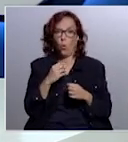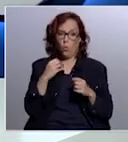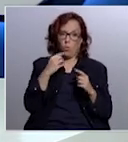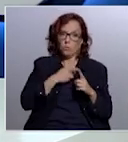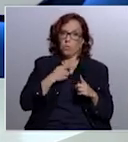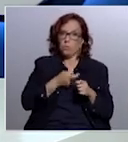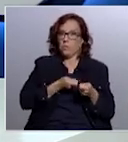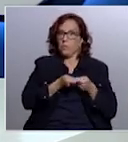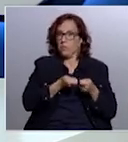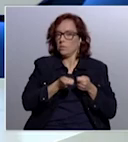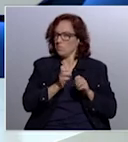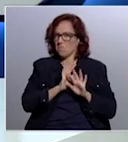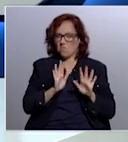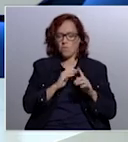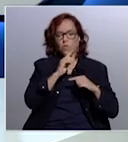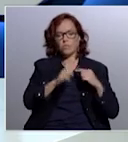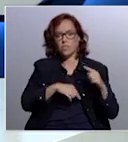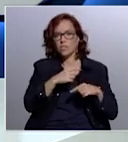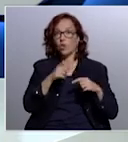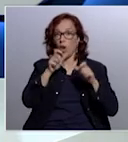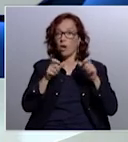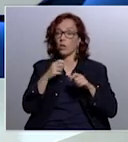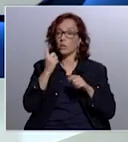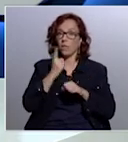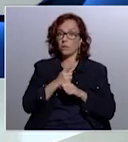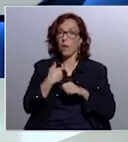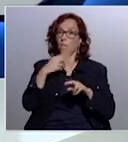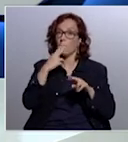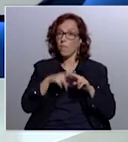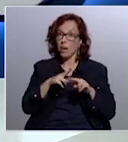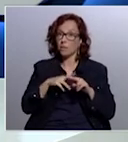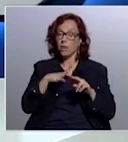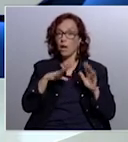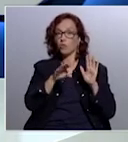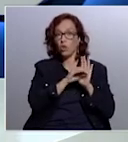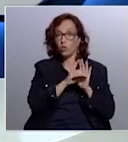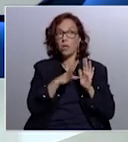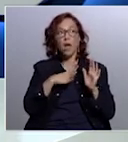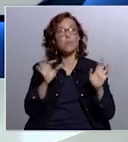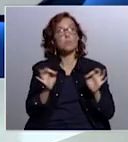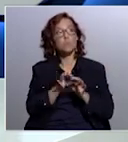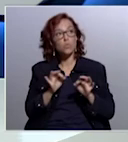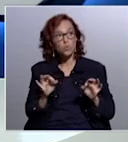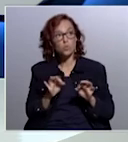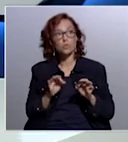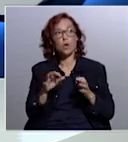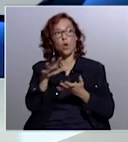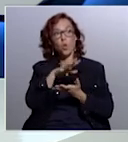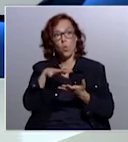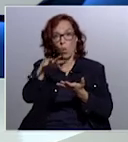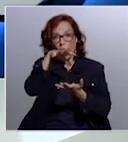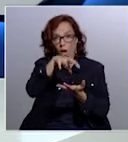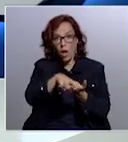haber presentado en un ciclo en el cual la población puede decir bueno los martes en el solís tenemos música popular en un lugar pensado